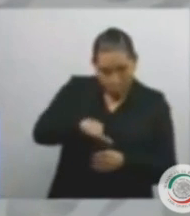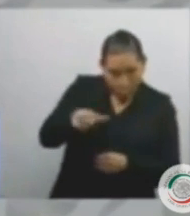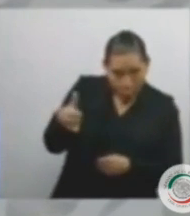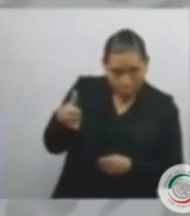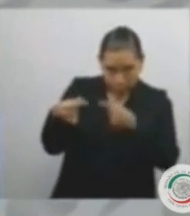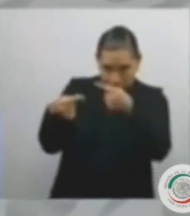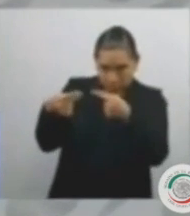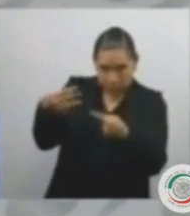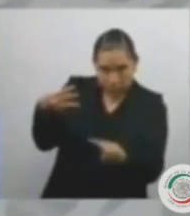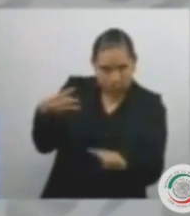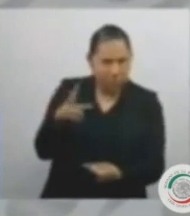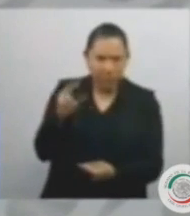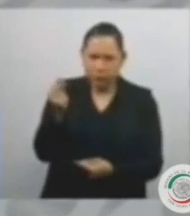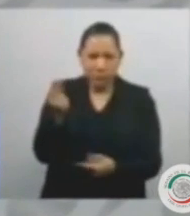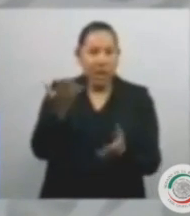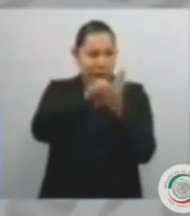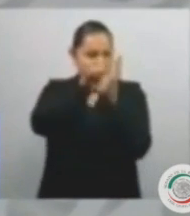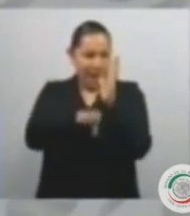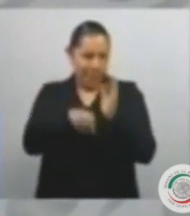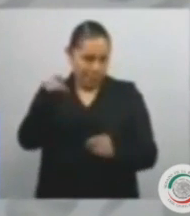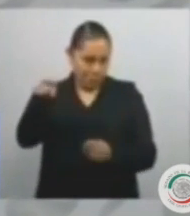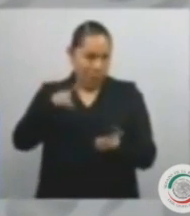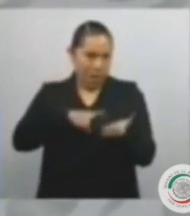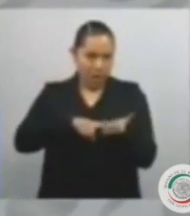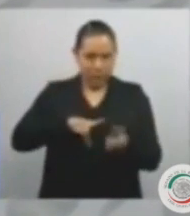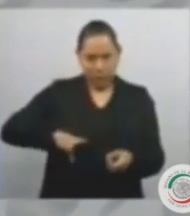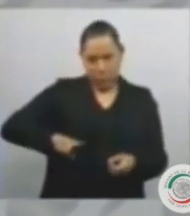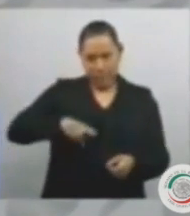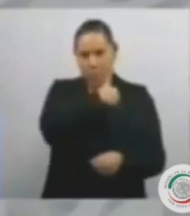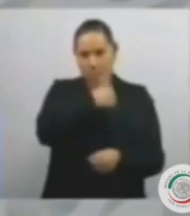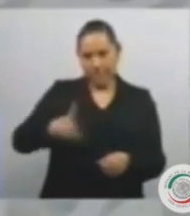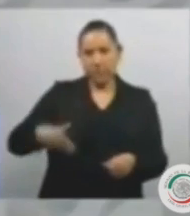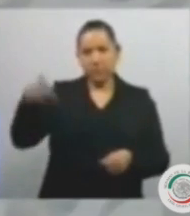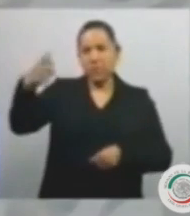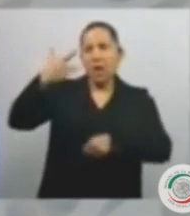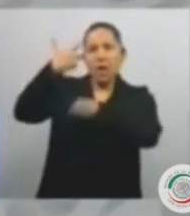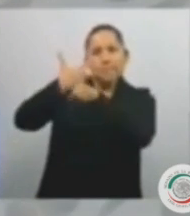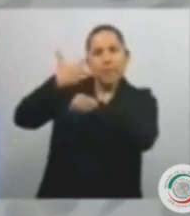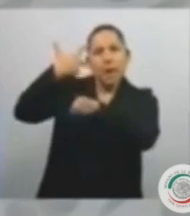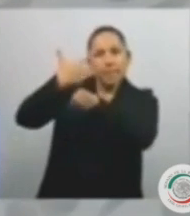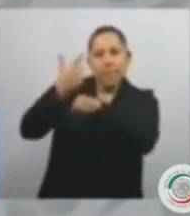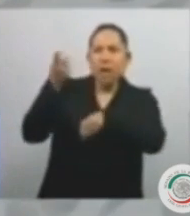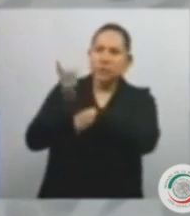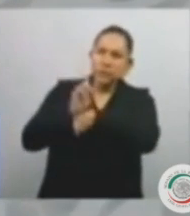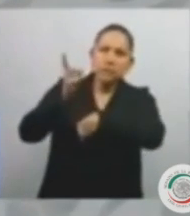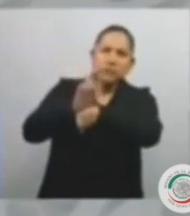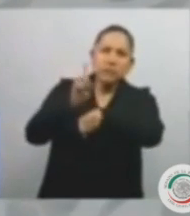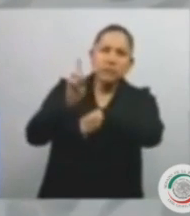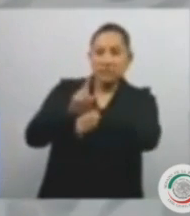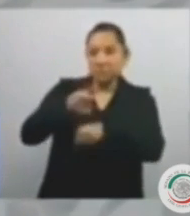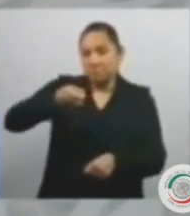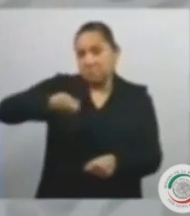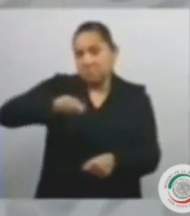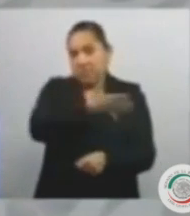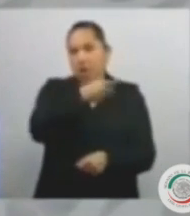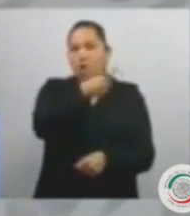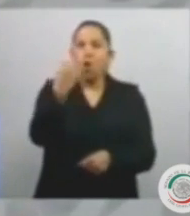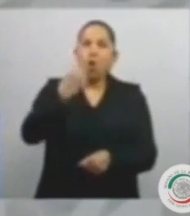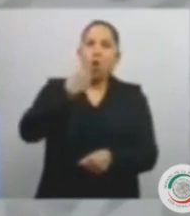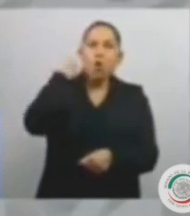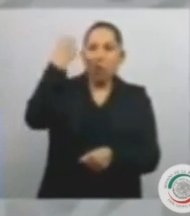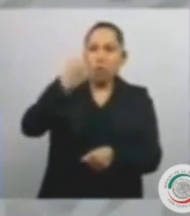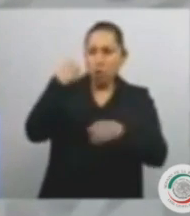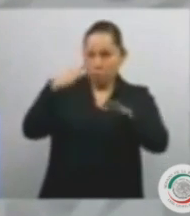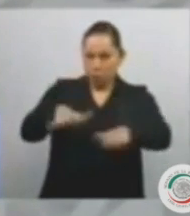han recibido el título eufemístico de conferencias. En realidad, todos lo sabemos, que están conformadas por